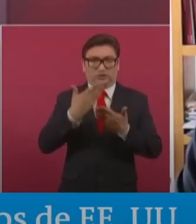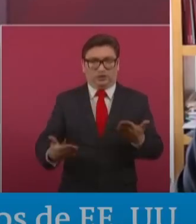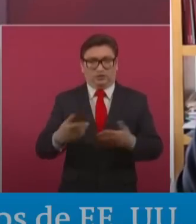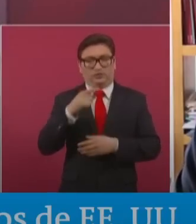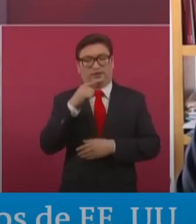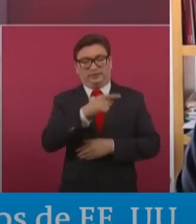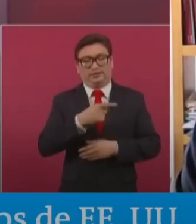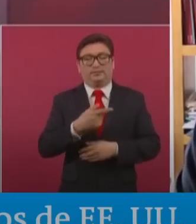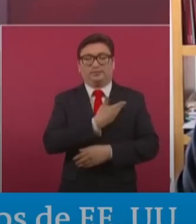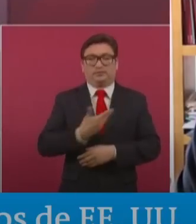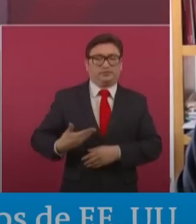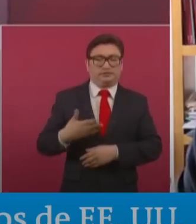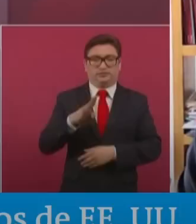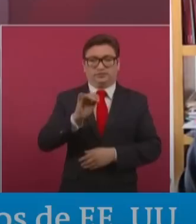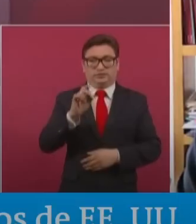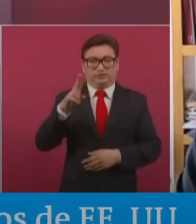falta de interés